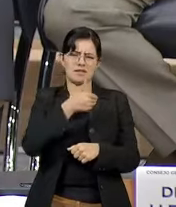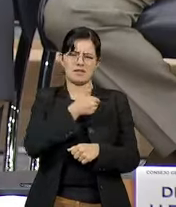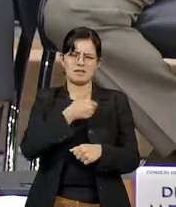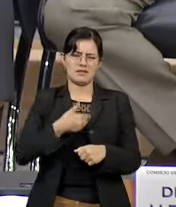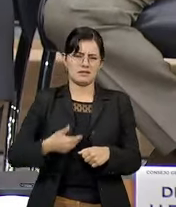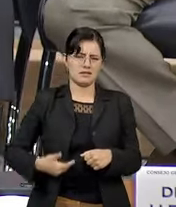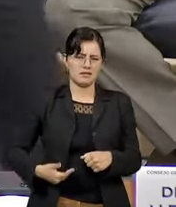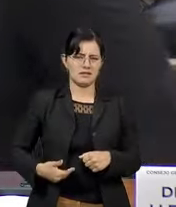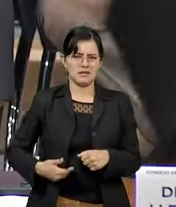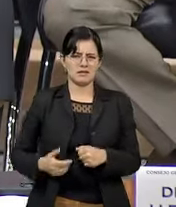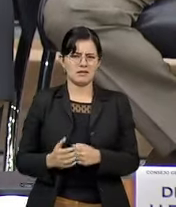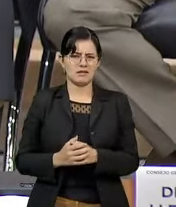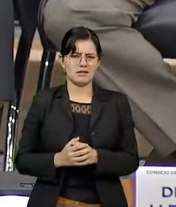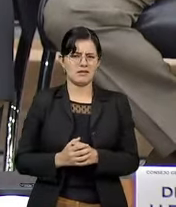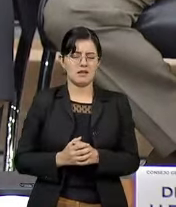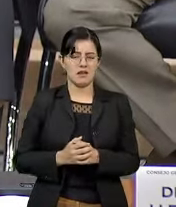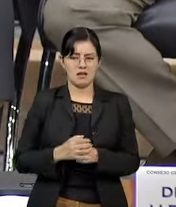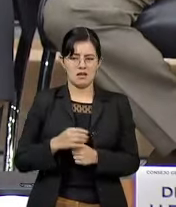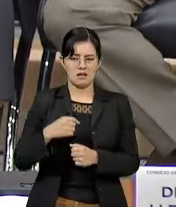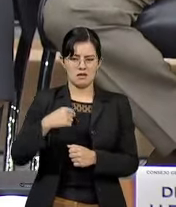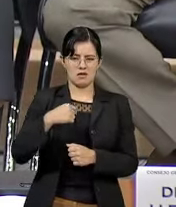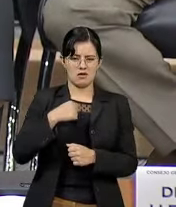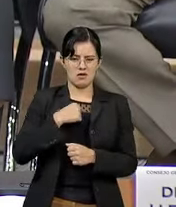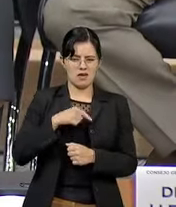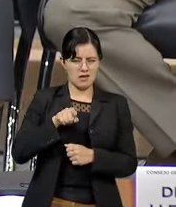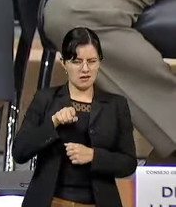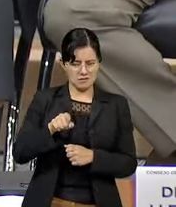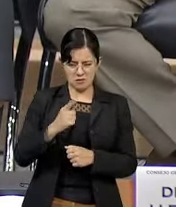lo que no impone lo corretea